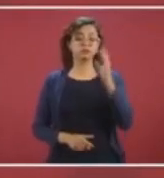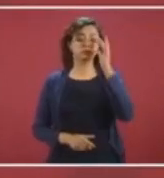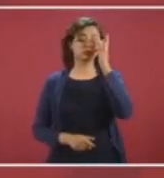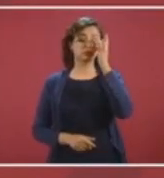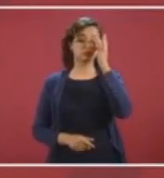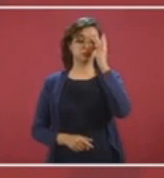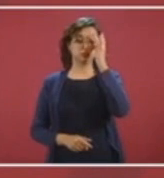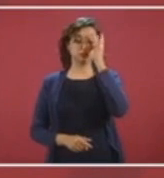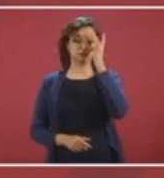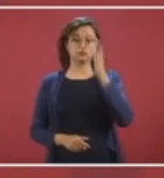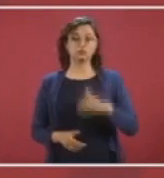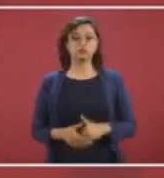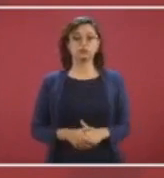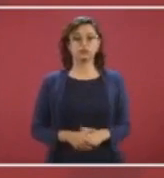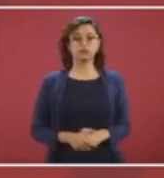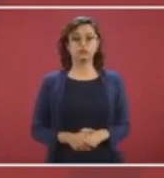no se